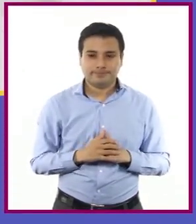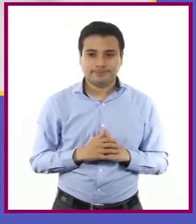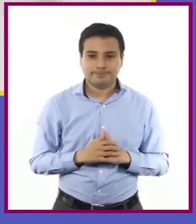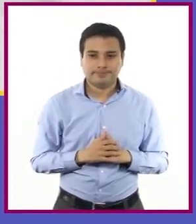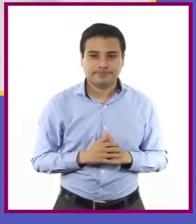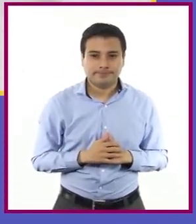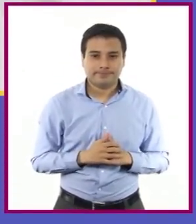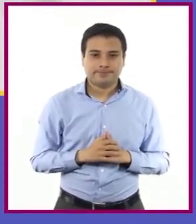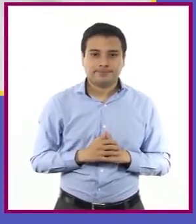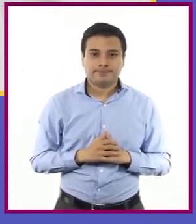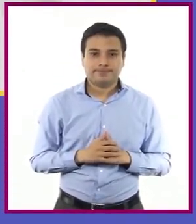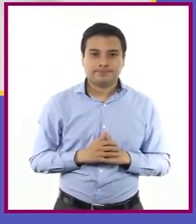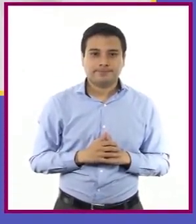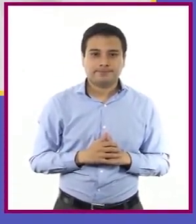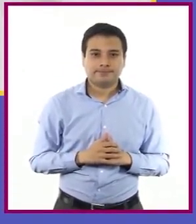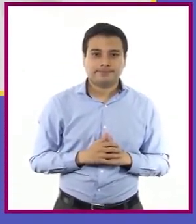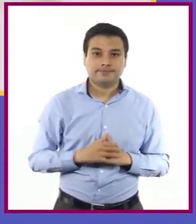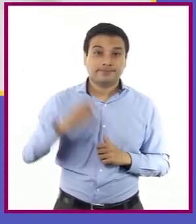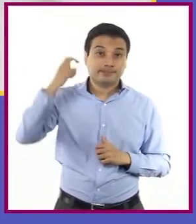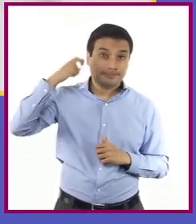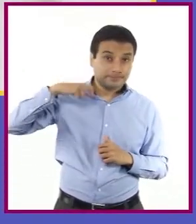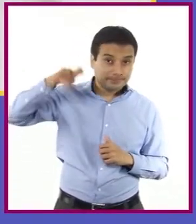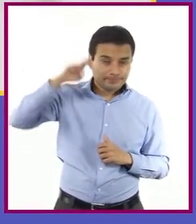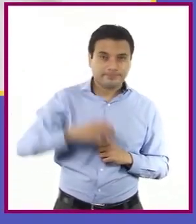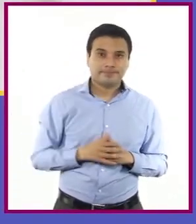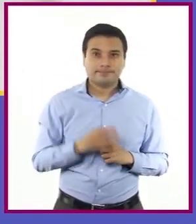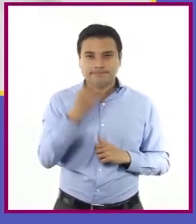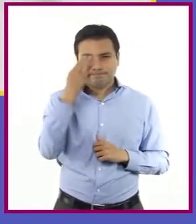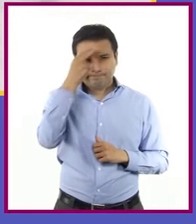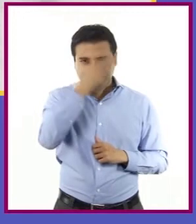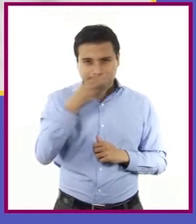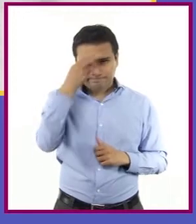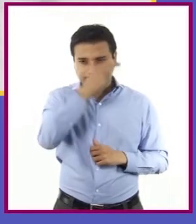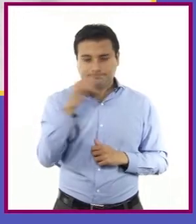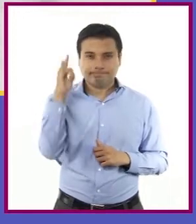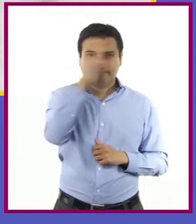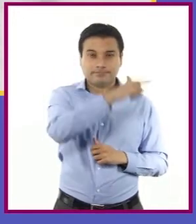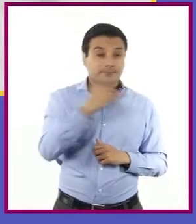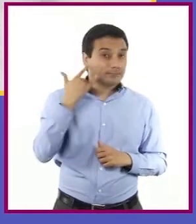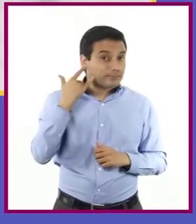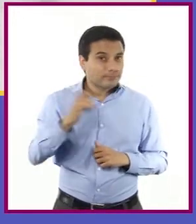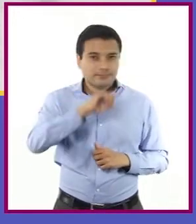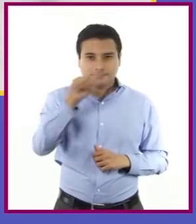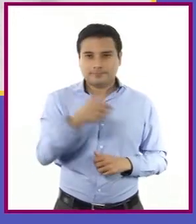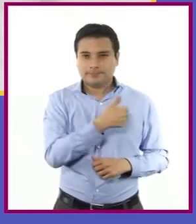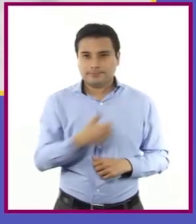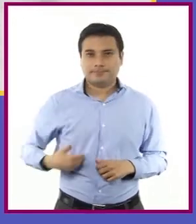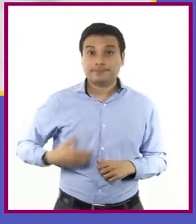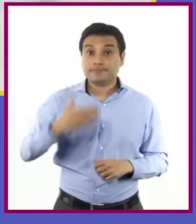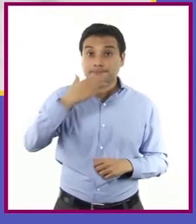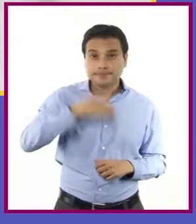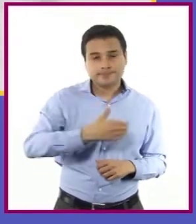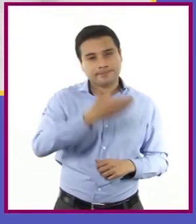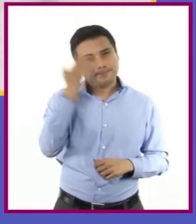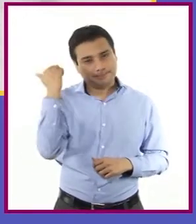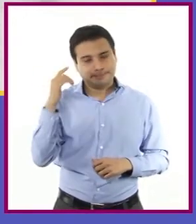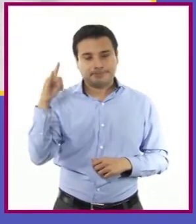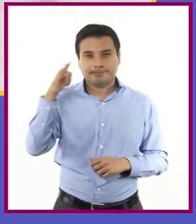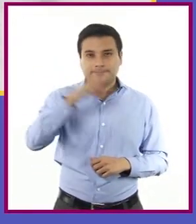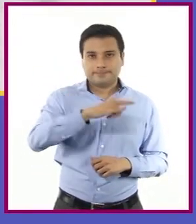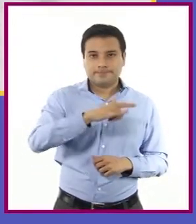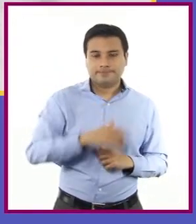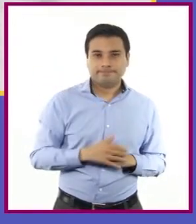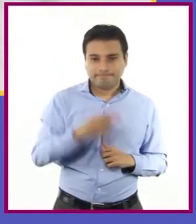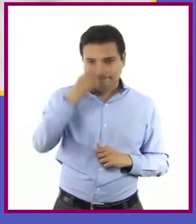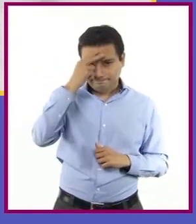Después de su viaje entre Hawái y California, Amelia Earhart fue invitada por el presidente Lázaro Cárdenas a realizar un vuelo